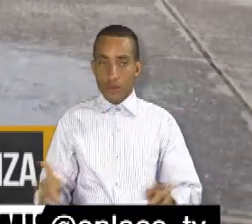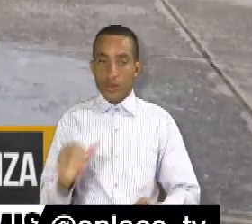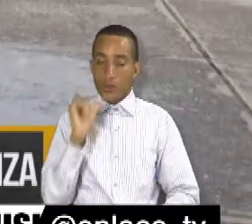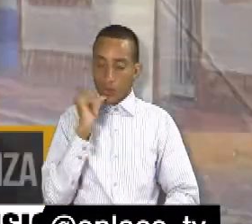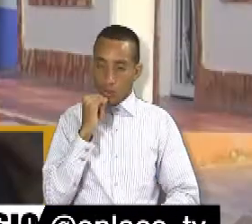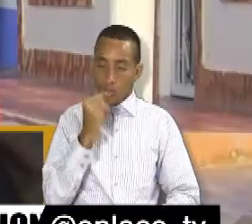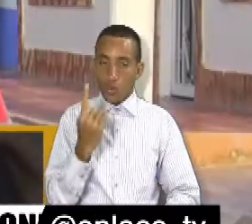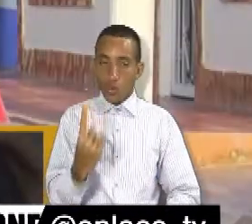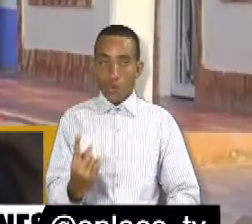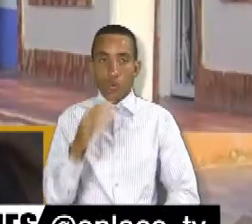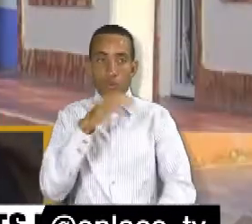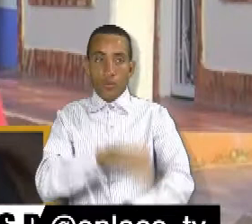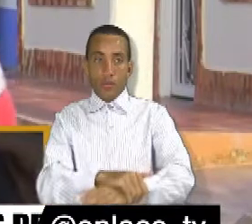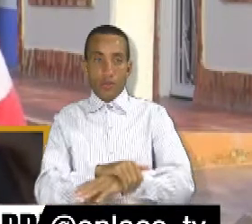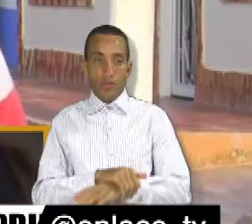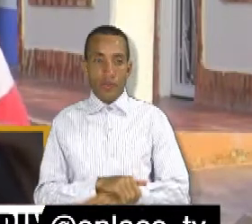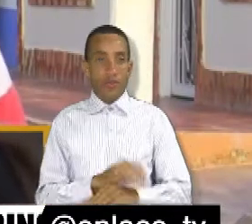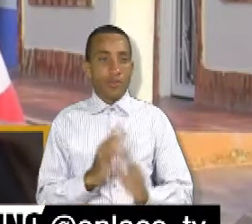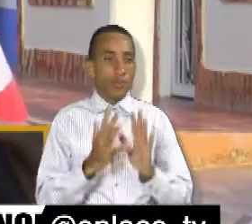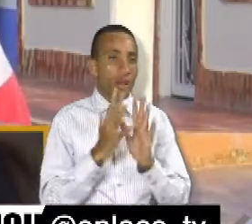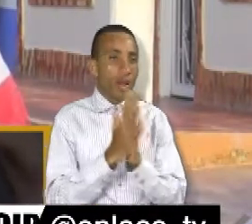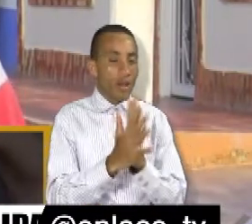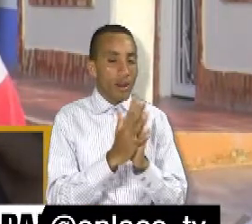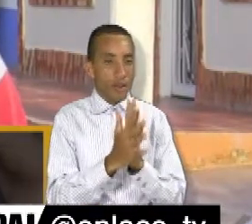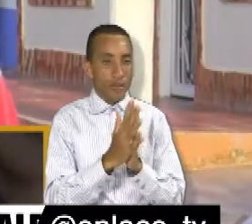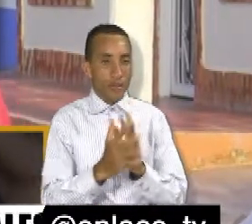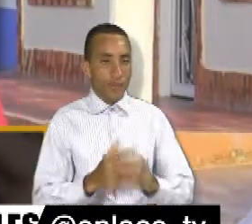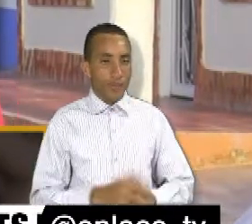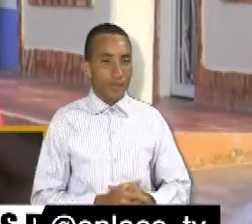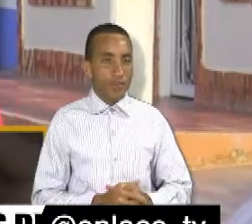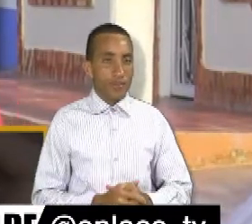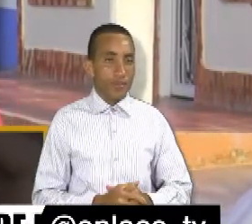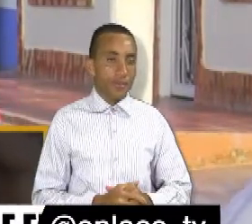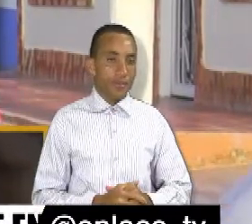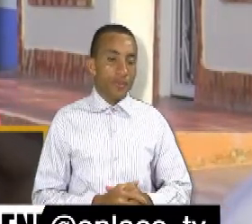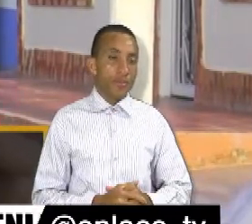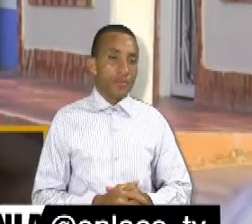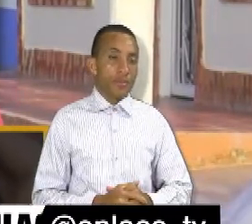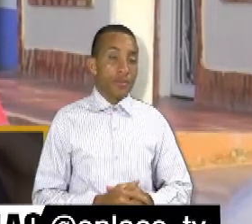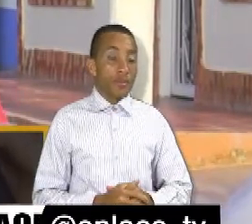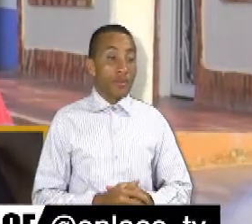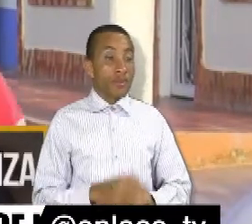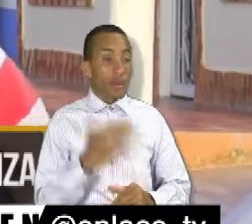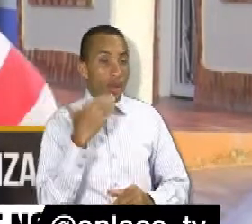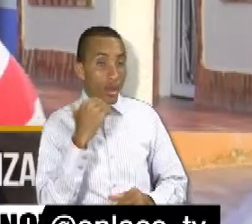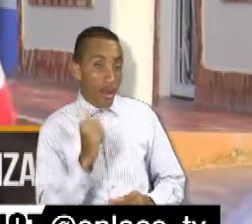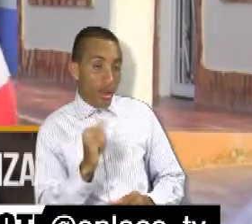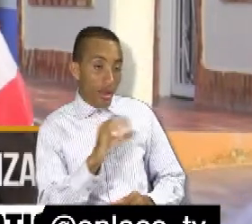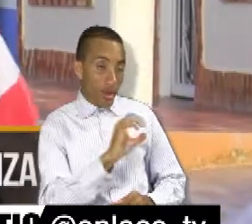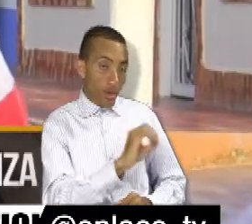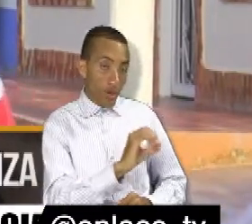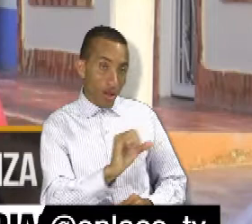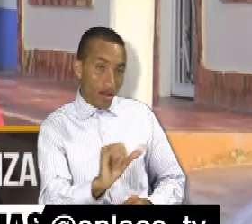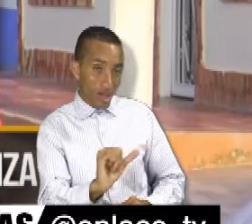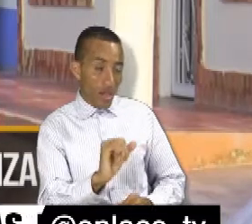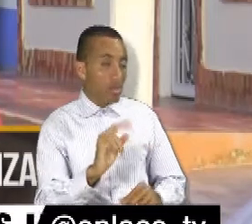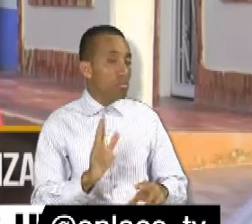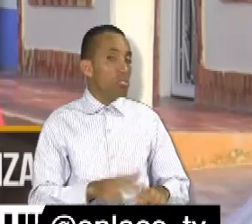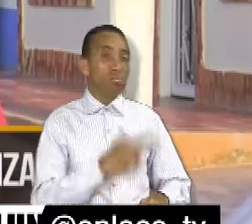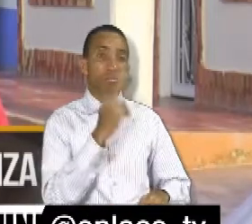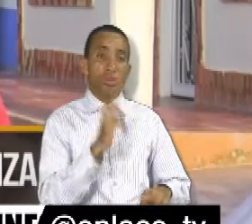1 detenido. Cuentan que había la muchacha y el muchacho que estaban normal como los